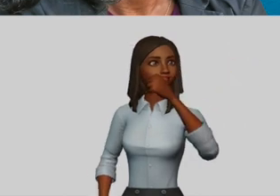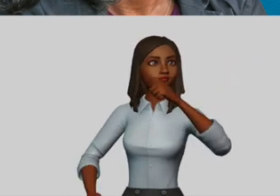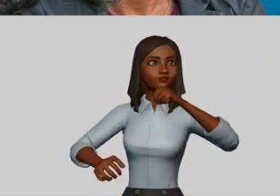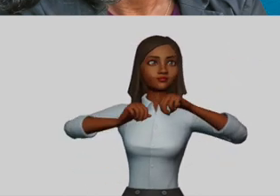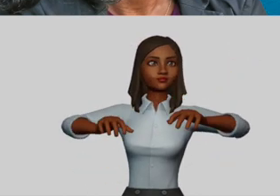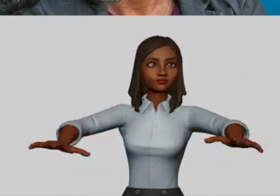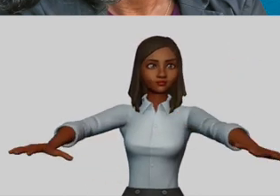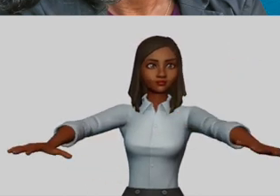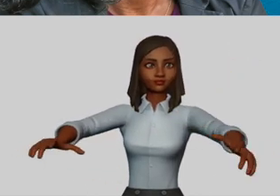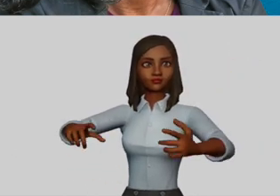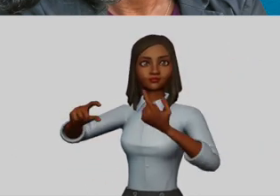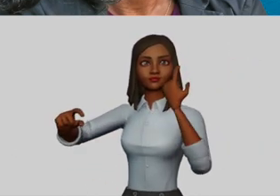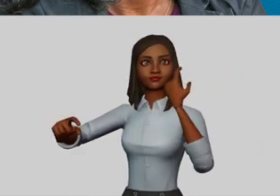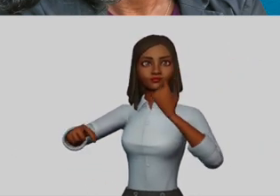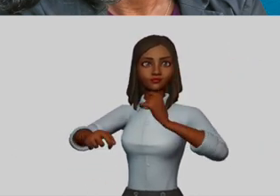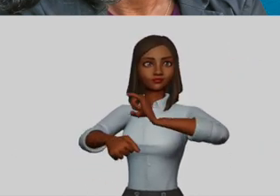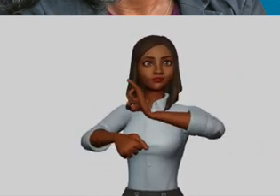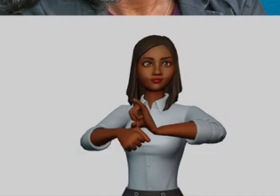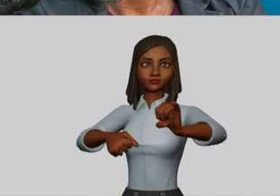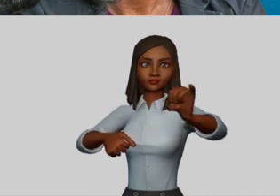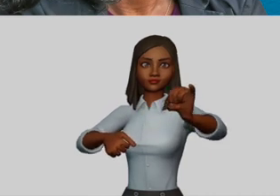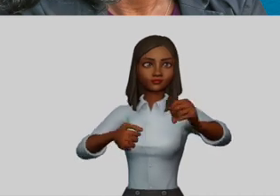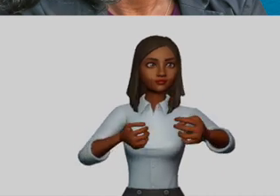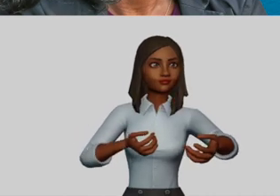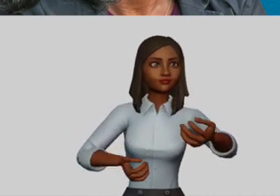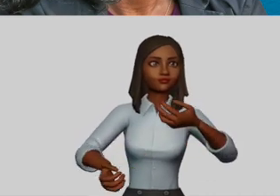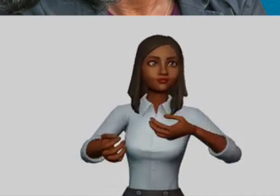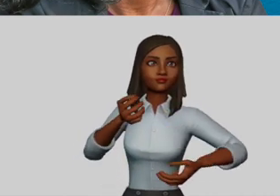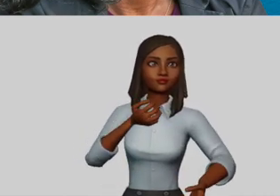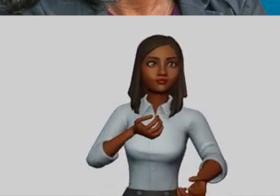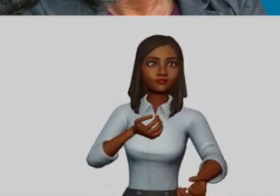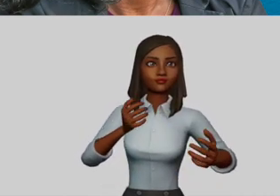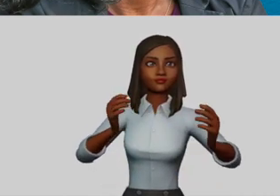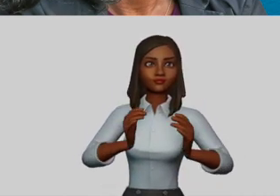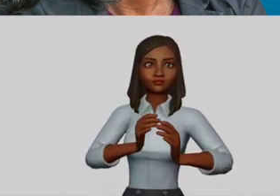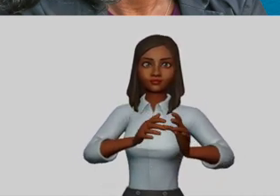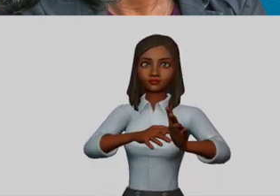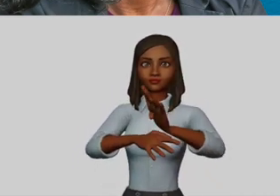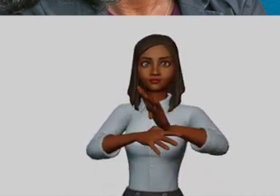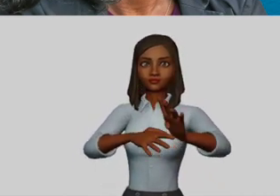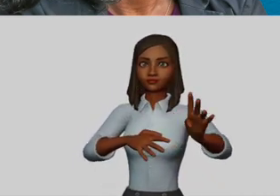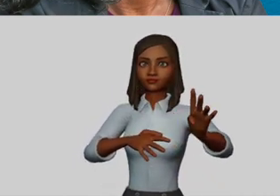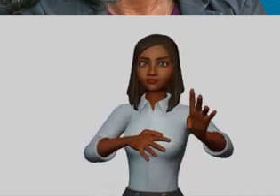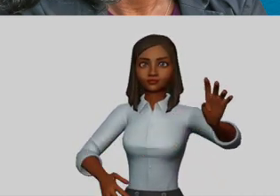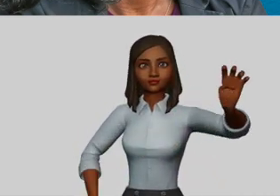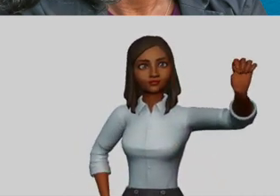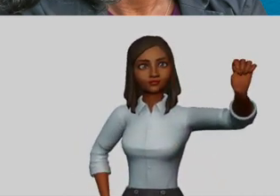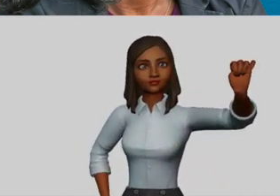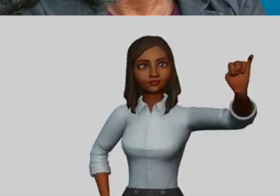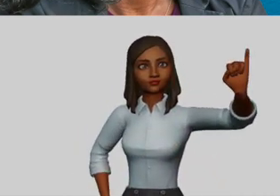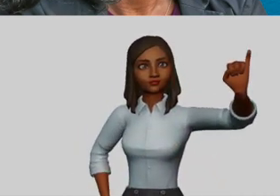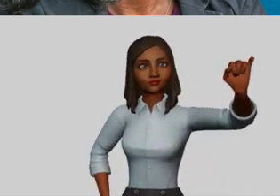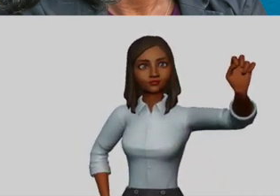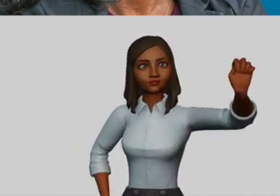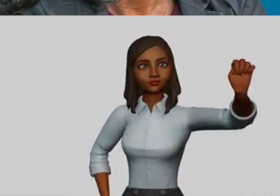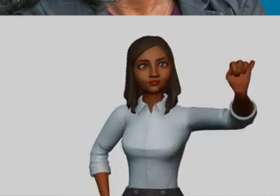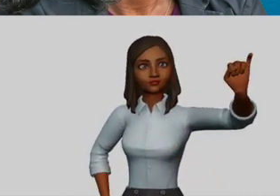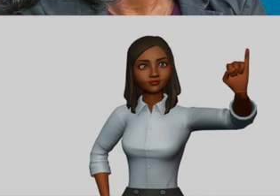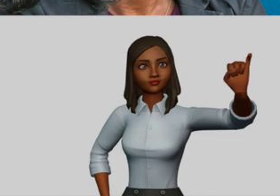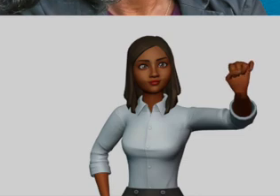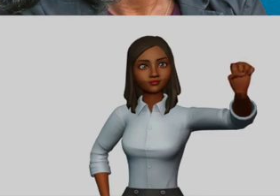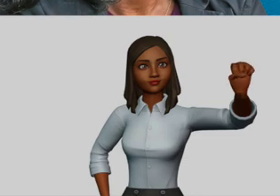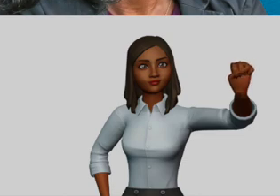trazando pautas en el sector de tecnología alrededor del mundo. En la conversación de hoy, vamos a conocer a Yamillet Payano, CEO y cofundadora